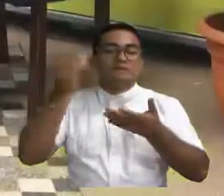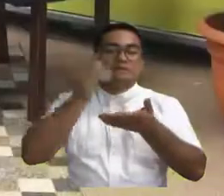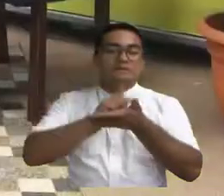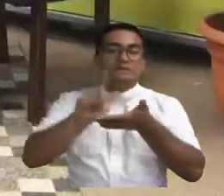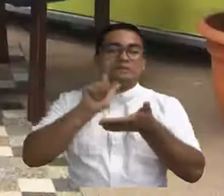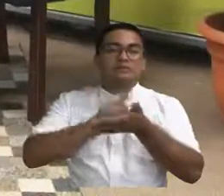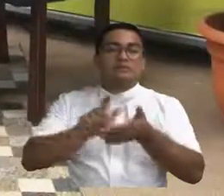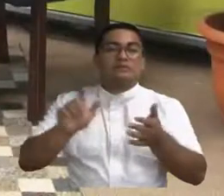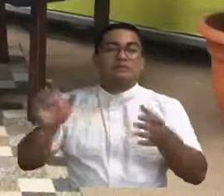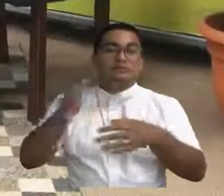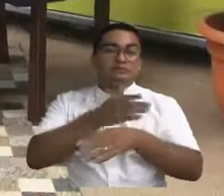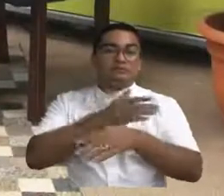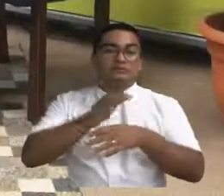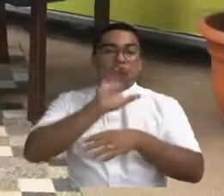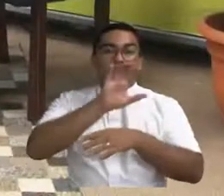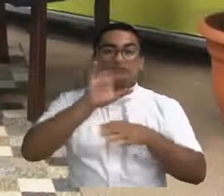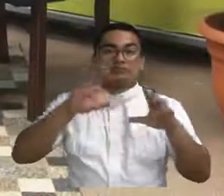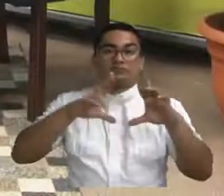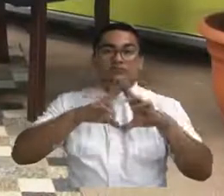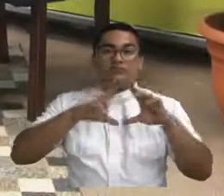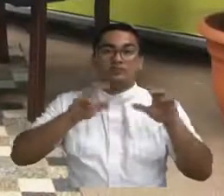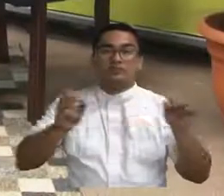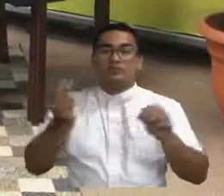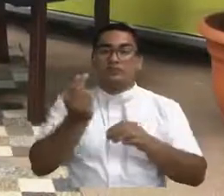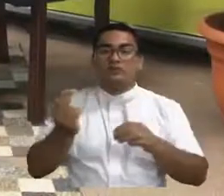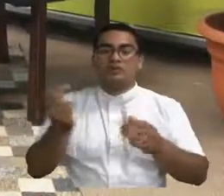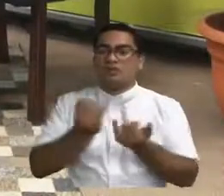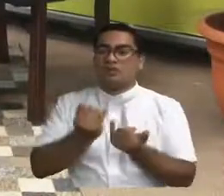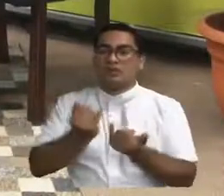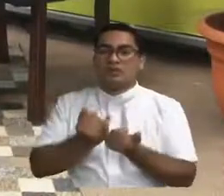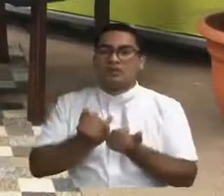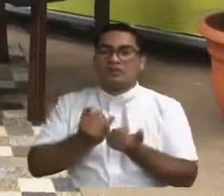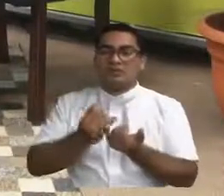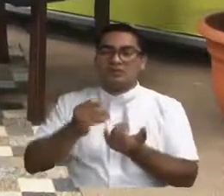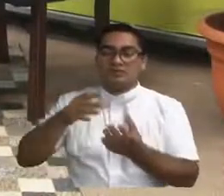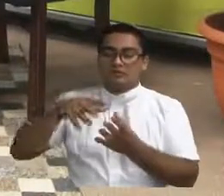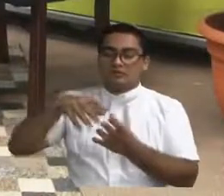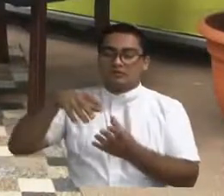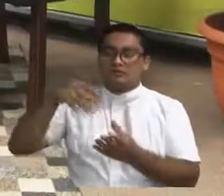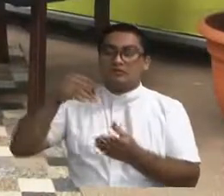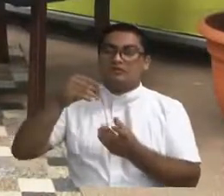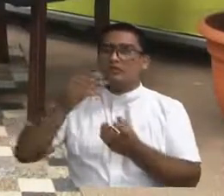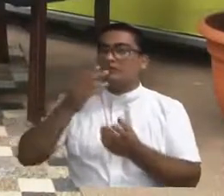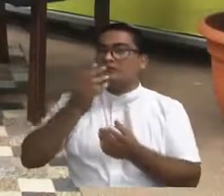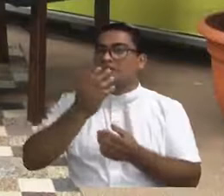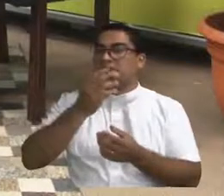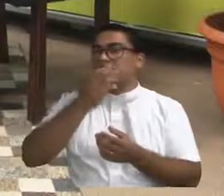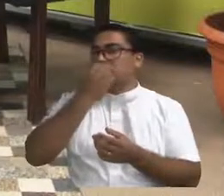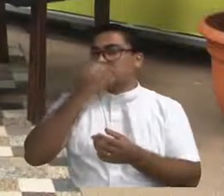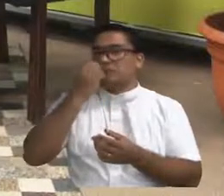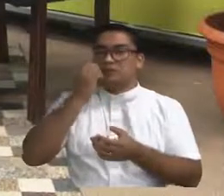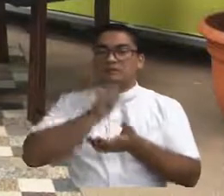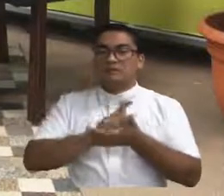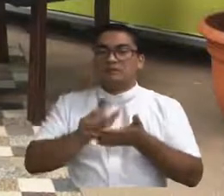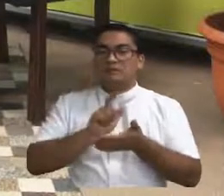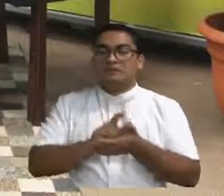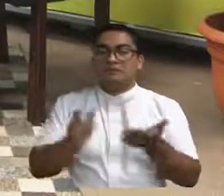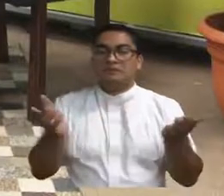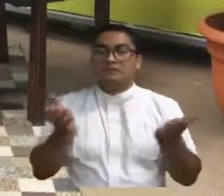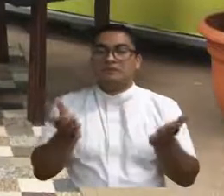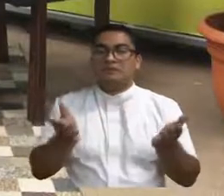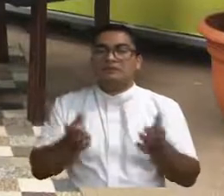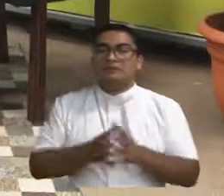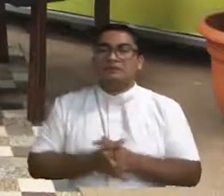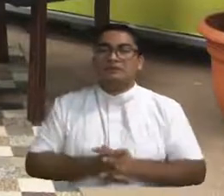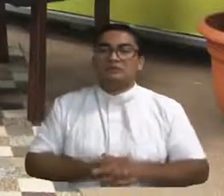todos los departamentos, acostumbra con la pera. Usted me estaba explicando otra manera de hacer la técnica de lavado nasal durante la pausa. ¿Cuál